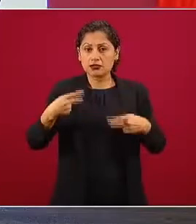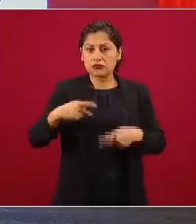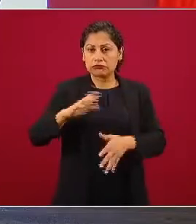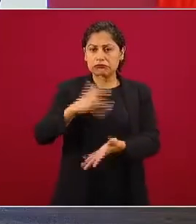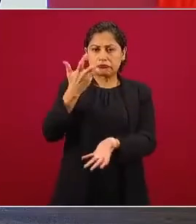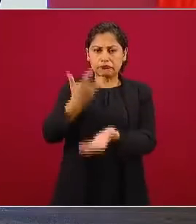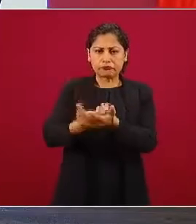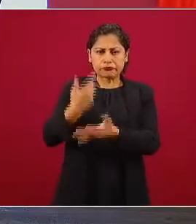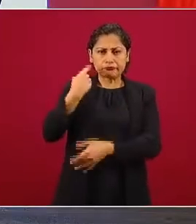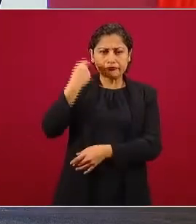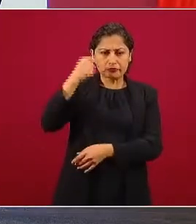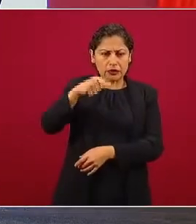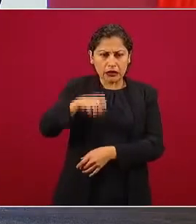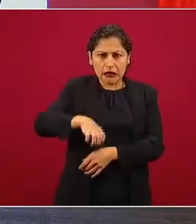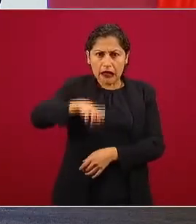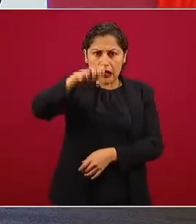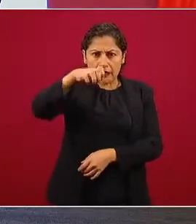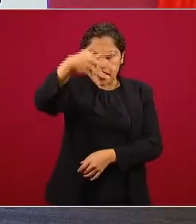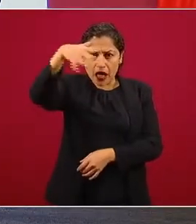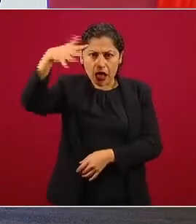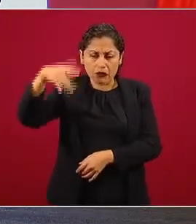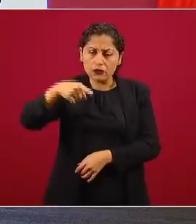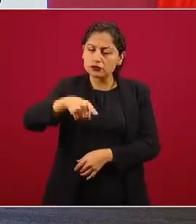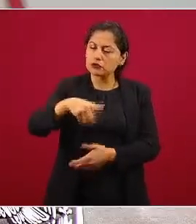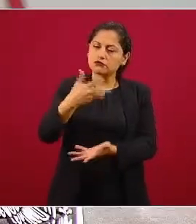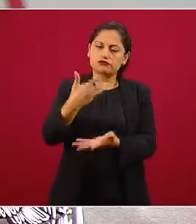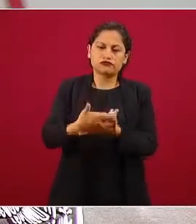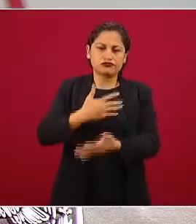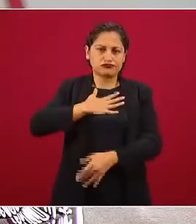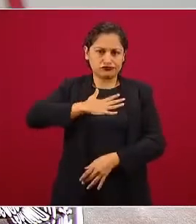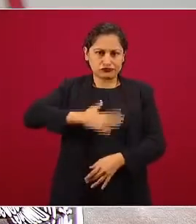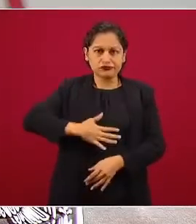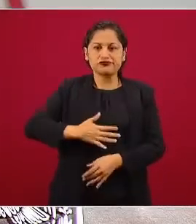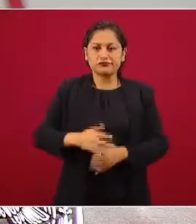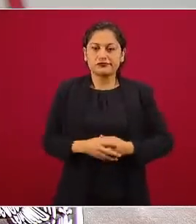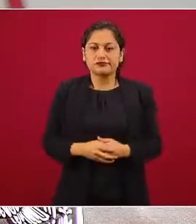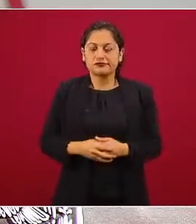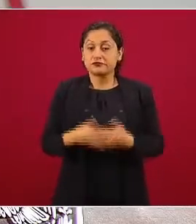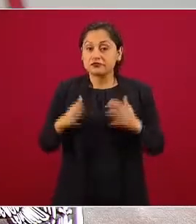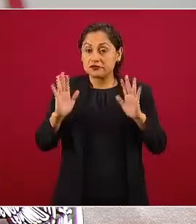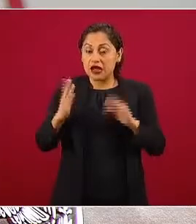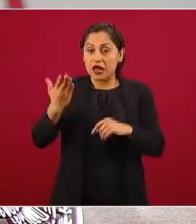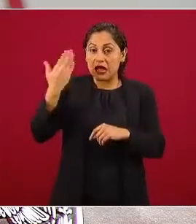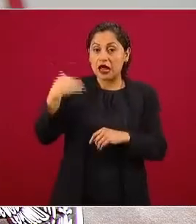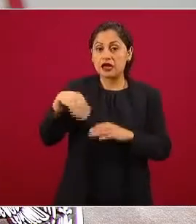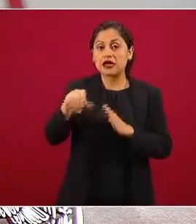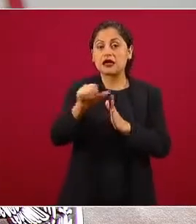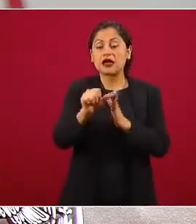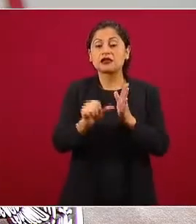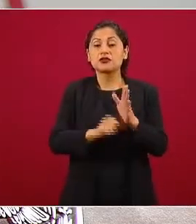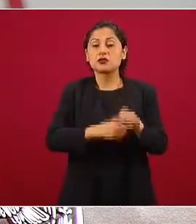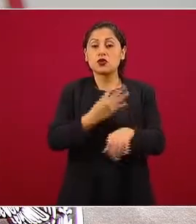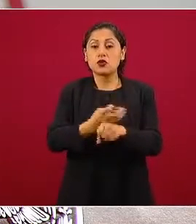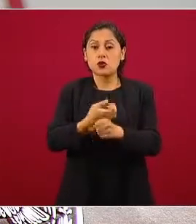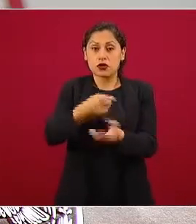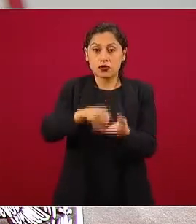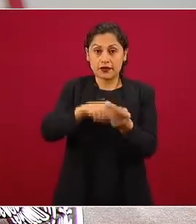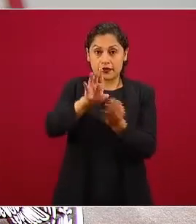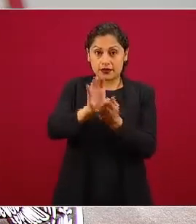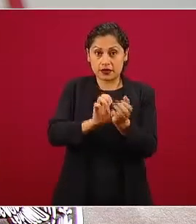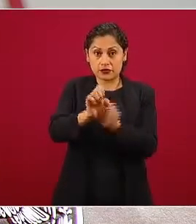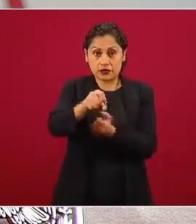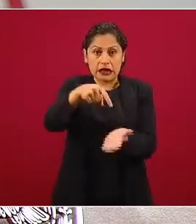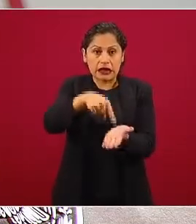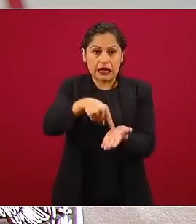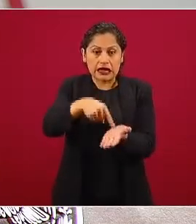no es el único que hemos dado. Probablemente el más relevante fue la reforma al artículo 4 constitucional, a partir del cual los